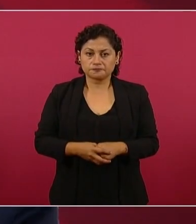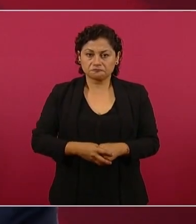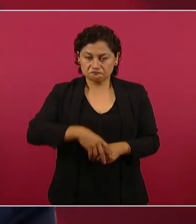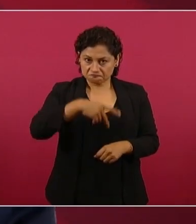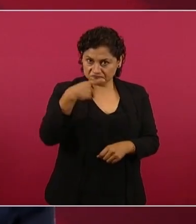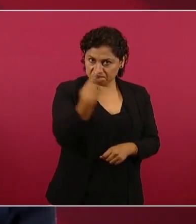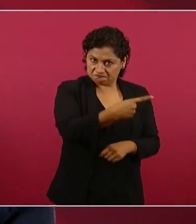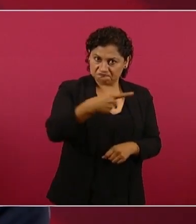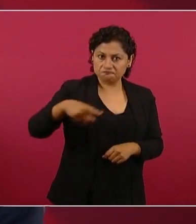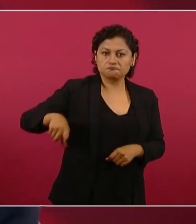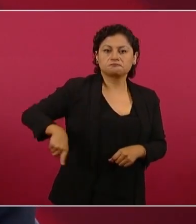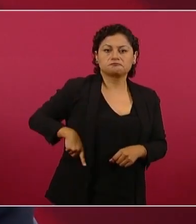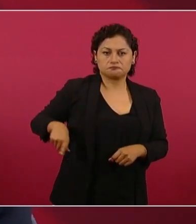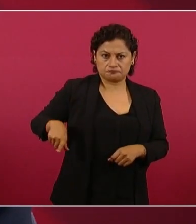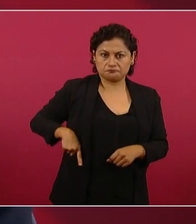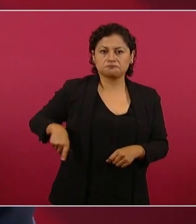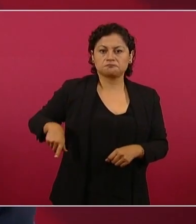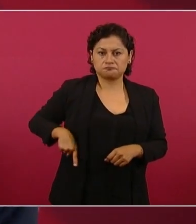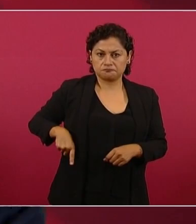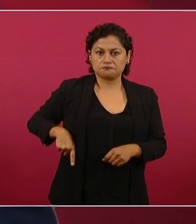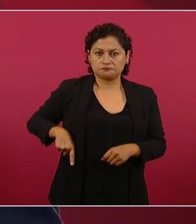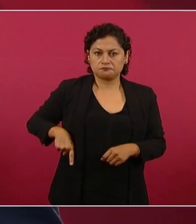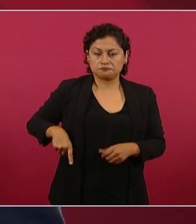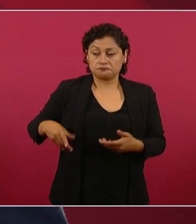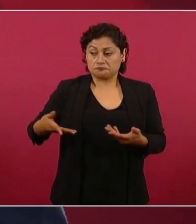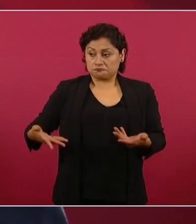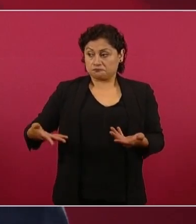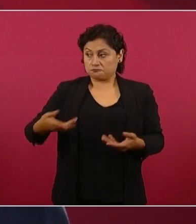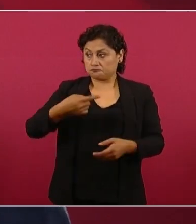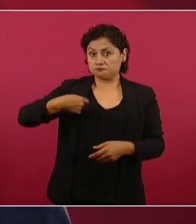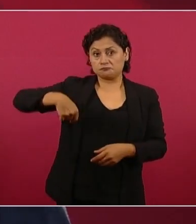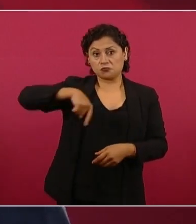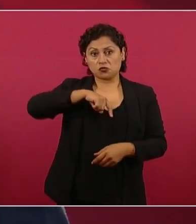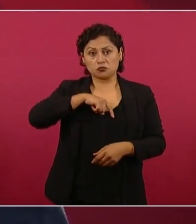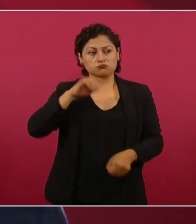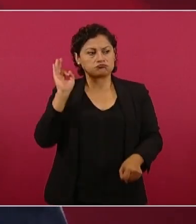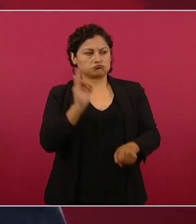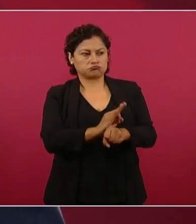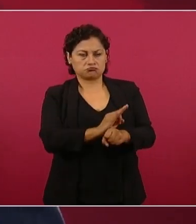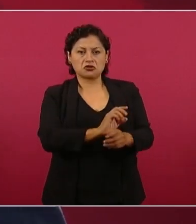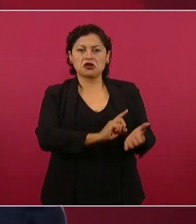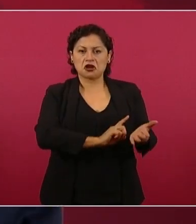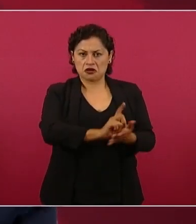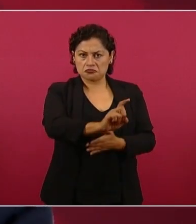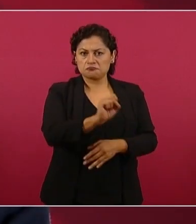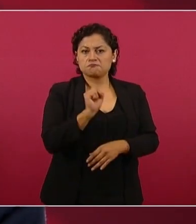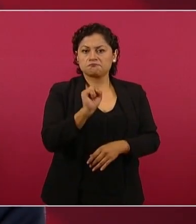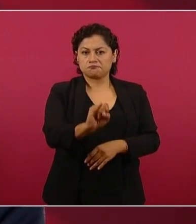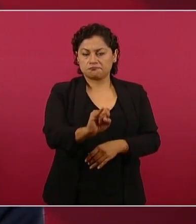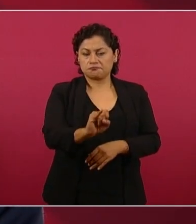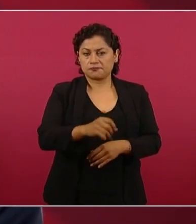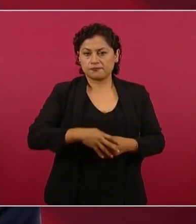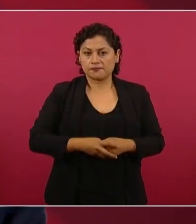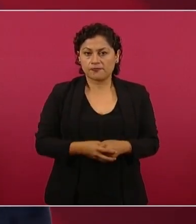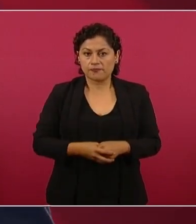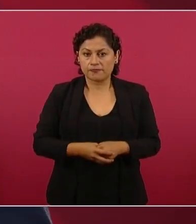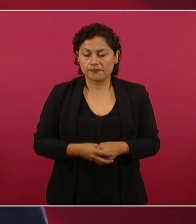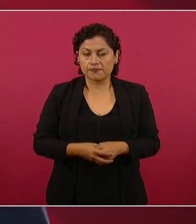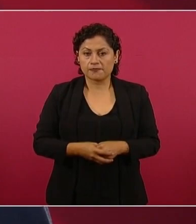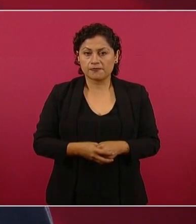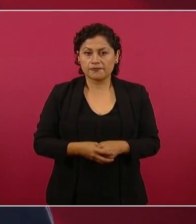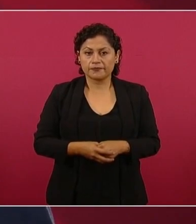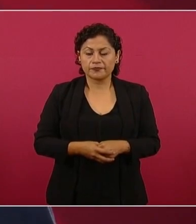Es un gobierno que defiende sus derechos y que